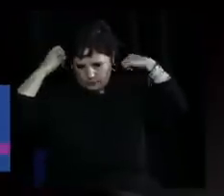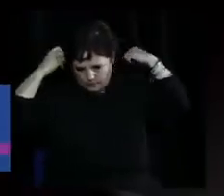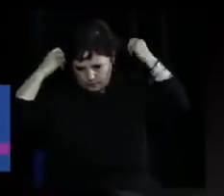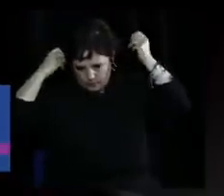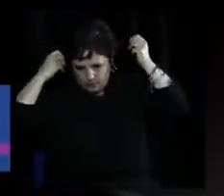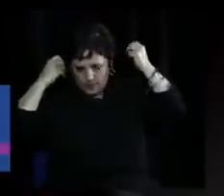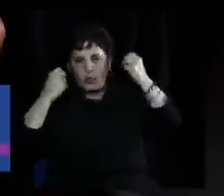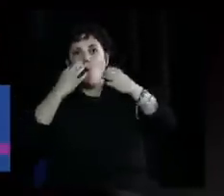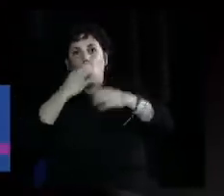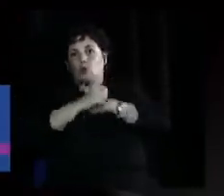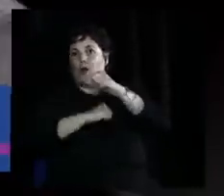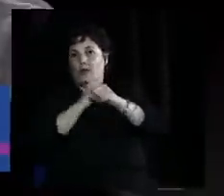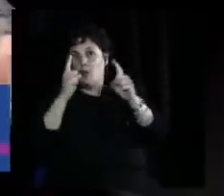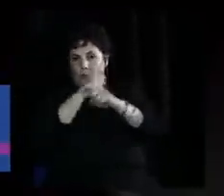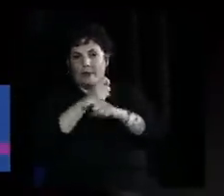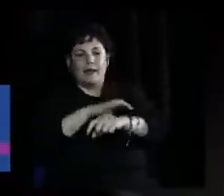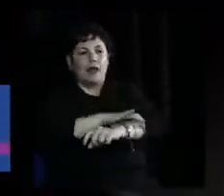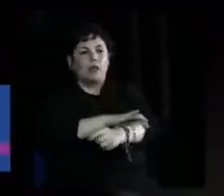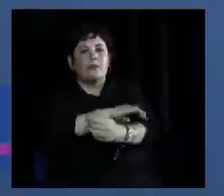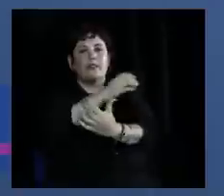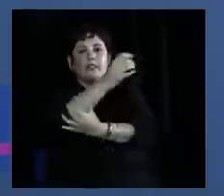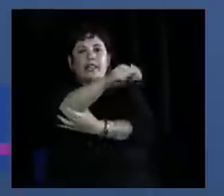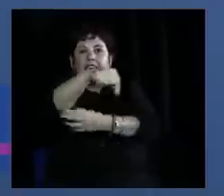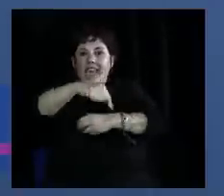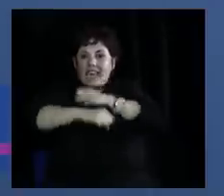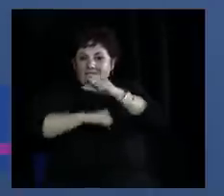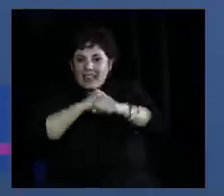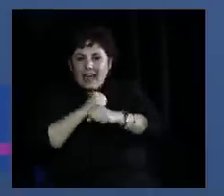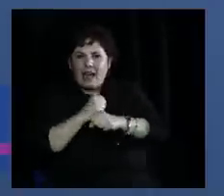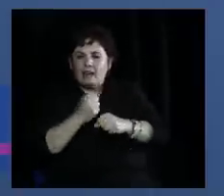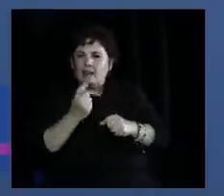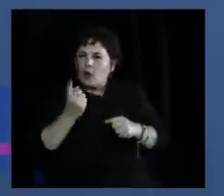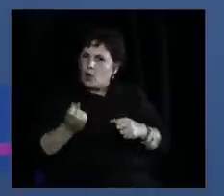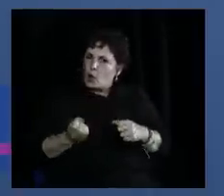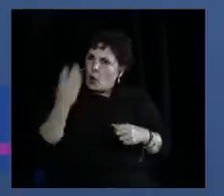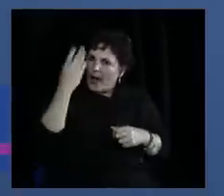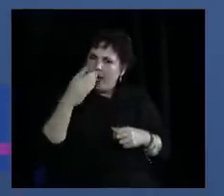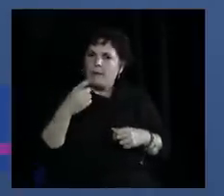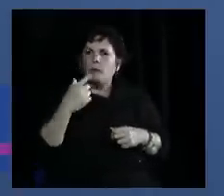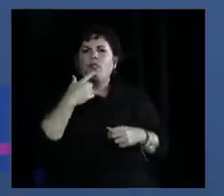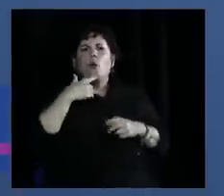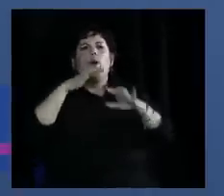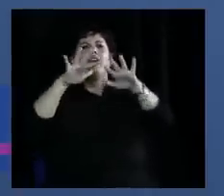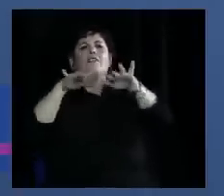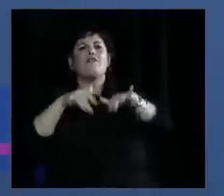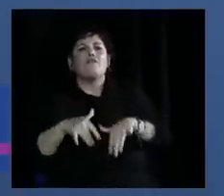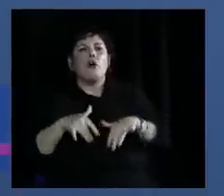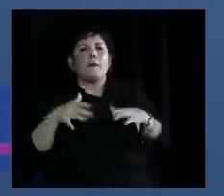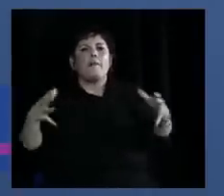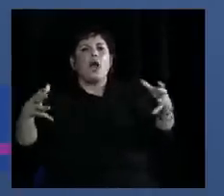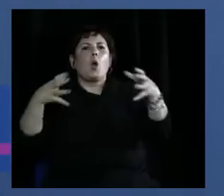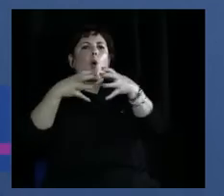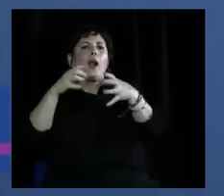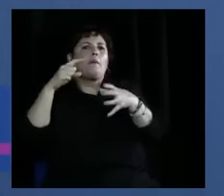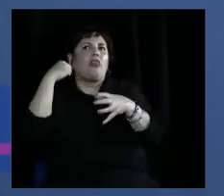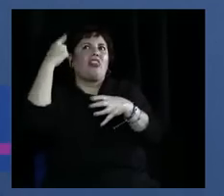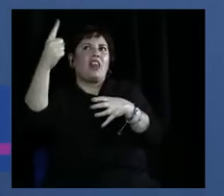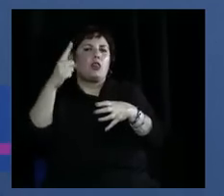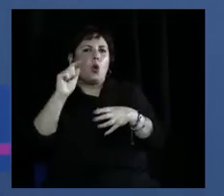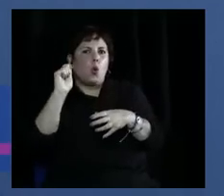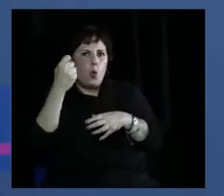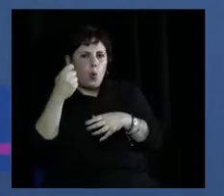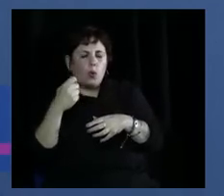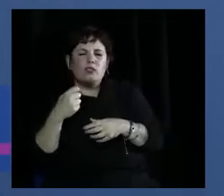año, estos últimos días, apareció un nuevo elemento, que es un informe del cuerpo gerencial de UTE. Un